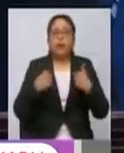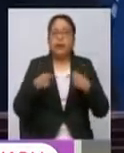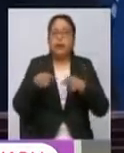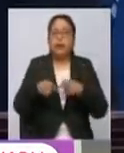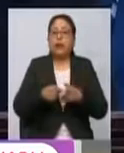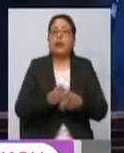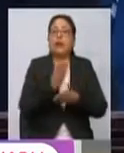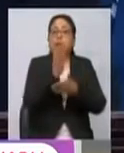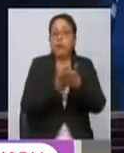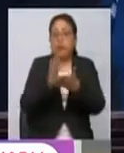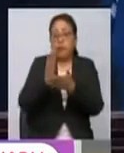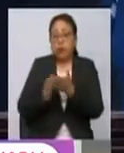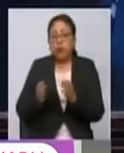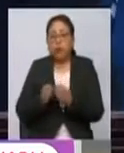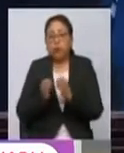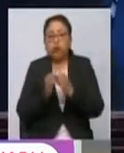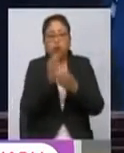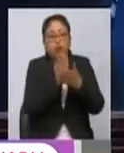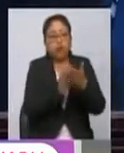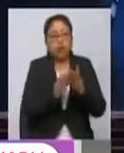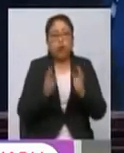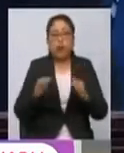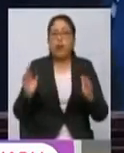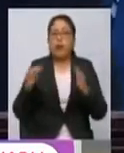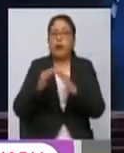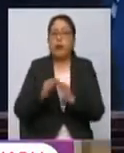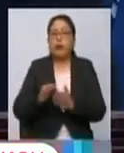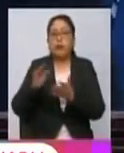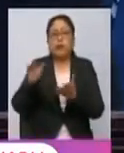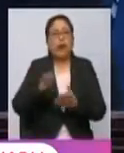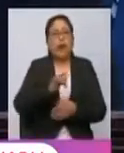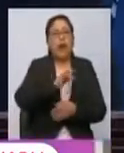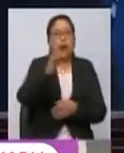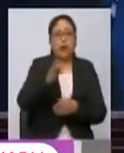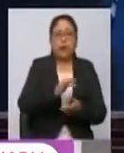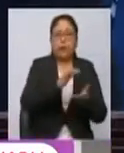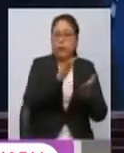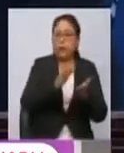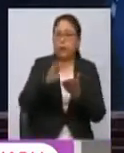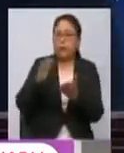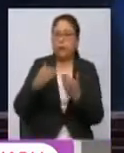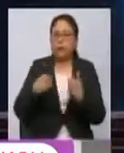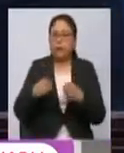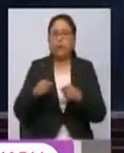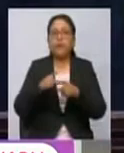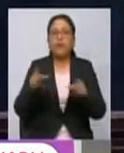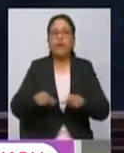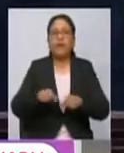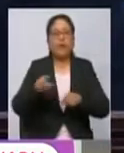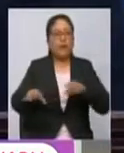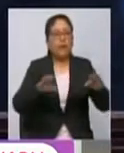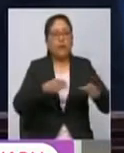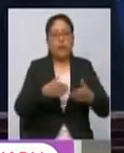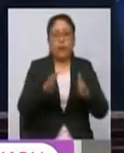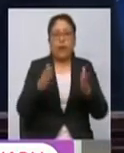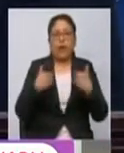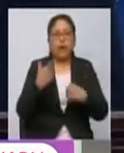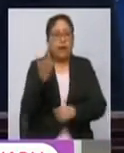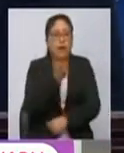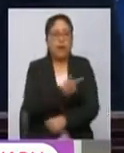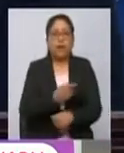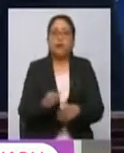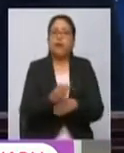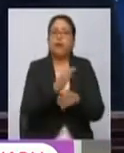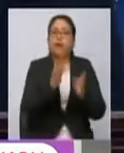van a distribuir en La Paz, en la ciudad del Alto. Tenemos puntos de vacunación donde nuestro ministro de